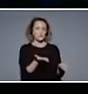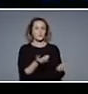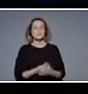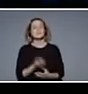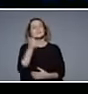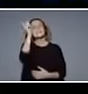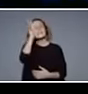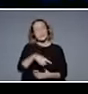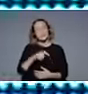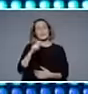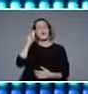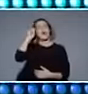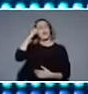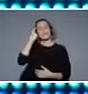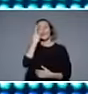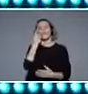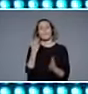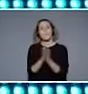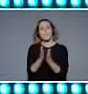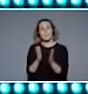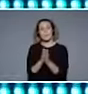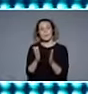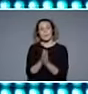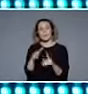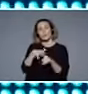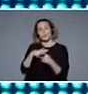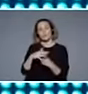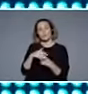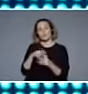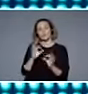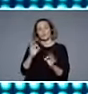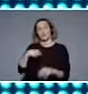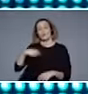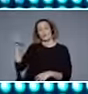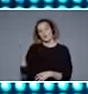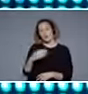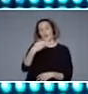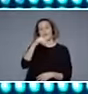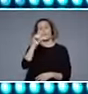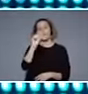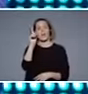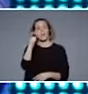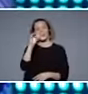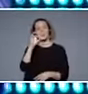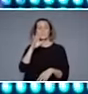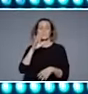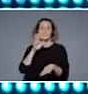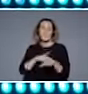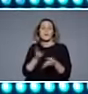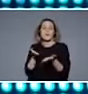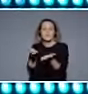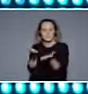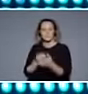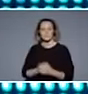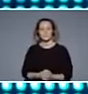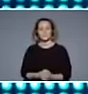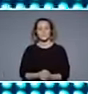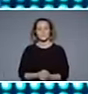Y también acordarnos de un compañero que por circunstancia hoy no está aquí. Va por ti, Vladi. Bien, Vladi.